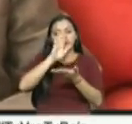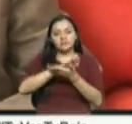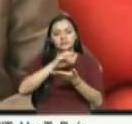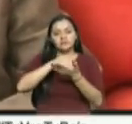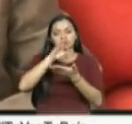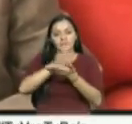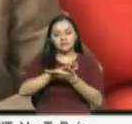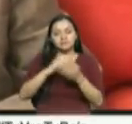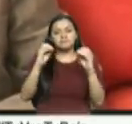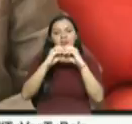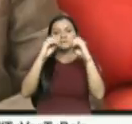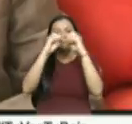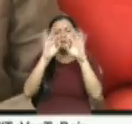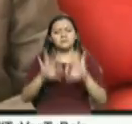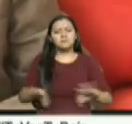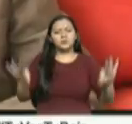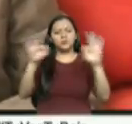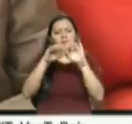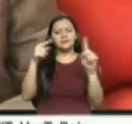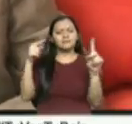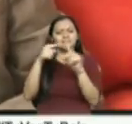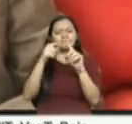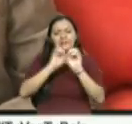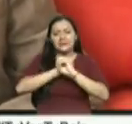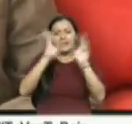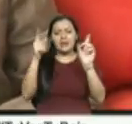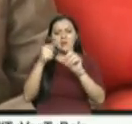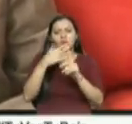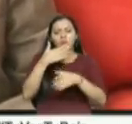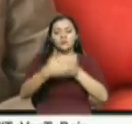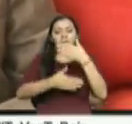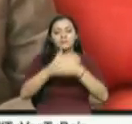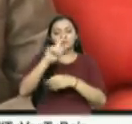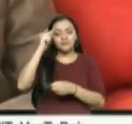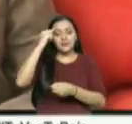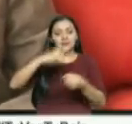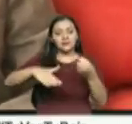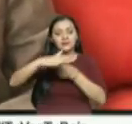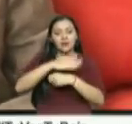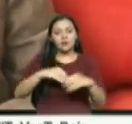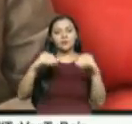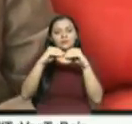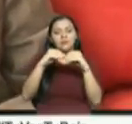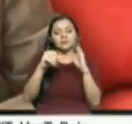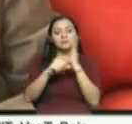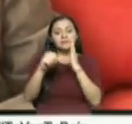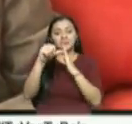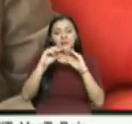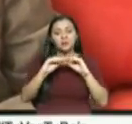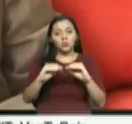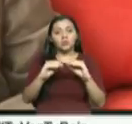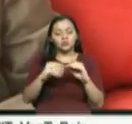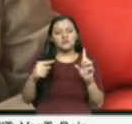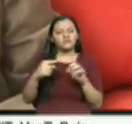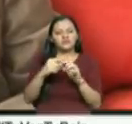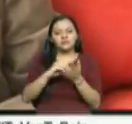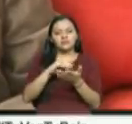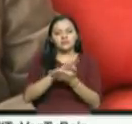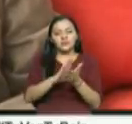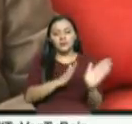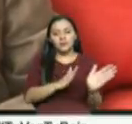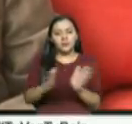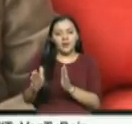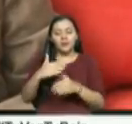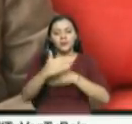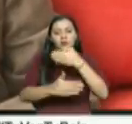y esto es sumamente importante, y esto tiene que hacerse desde el Estado, desde el Ministerio de Educación, o sea, implementar un plan y